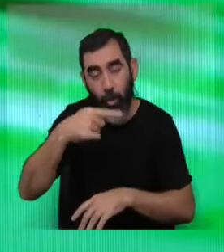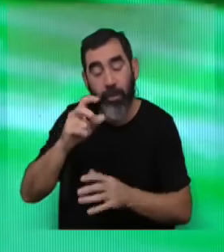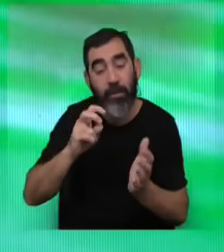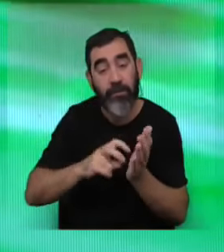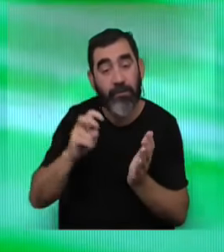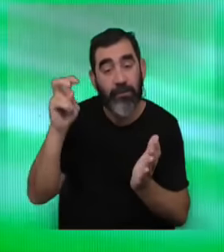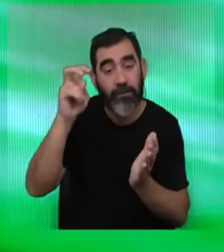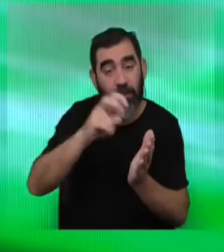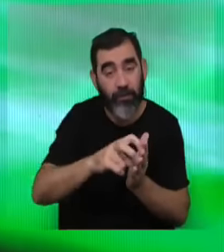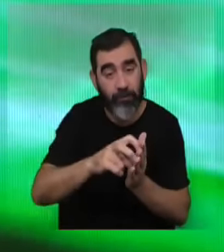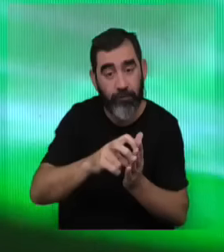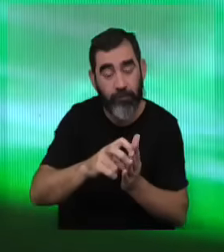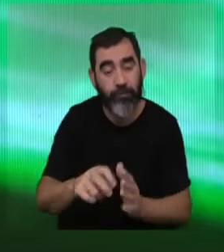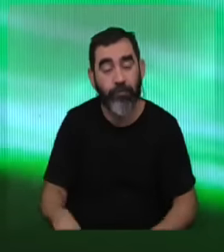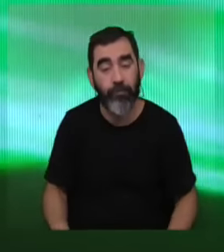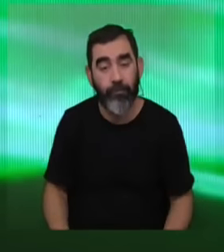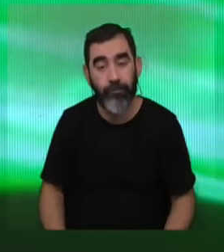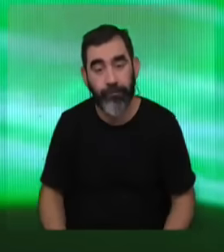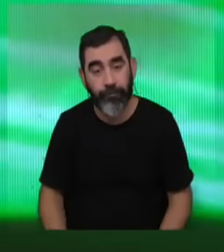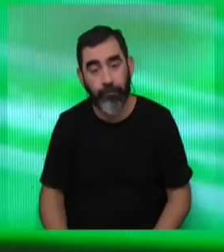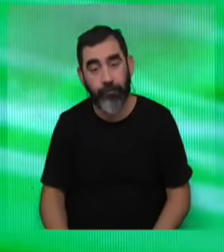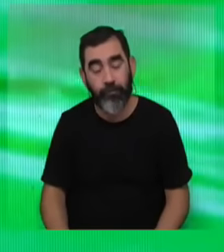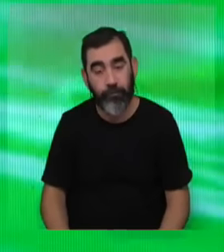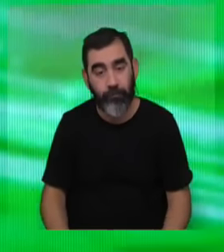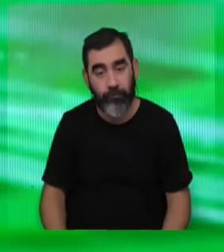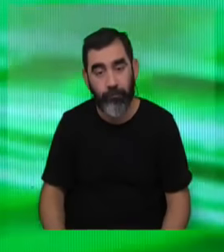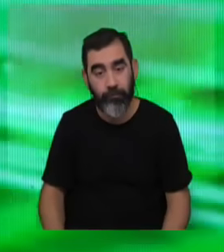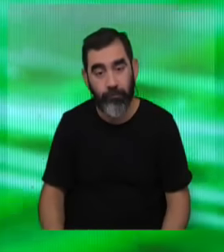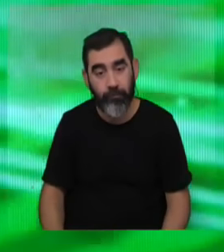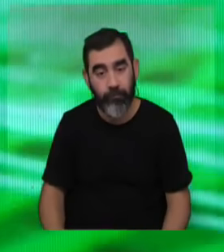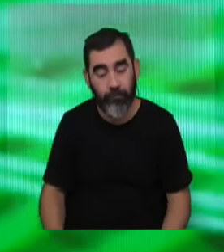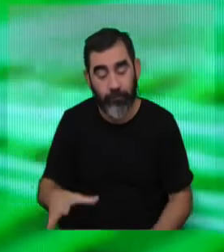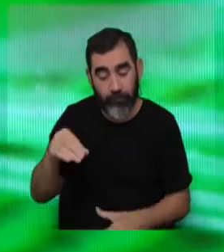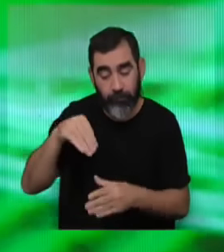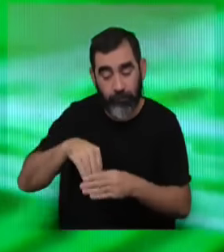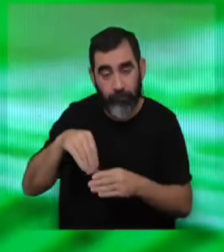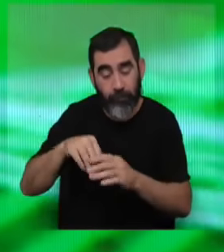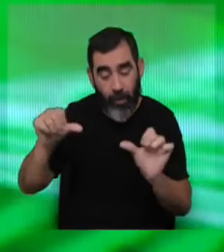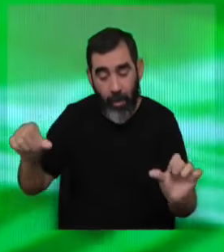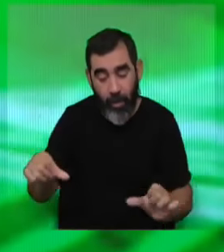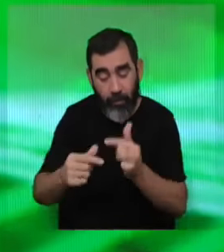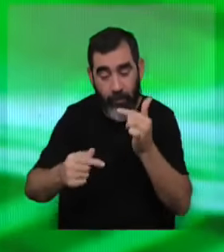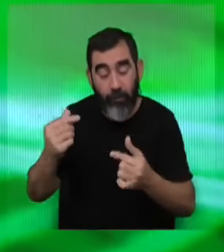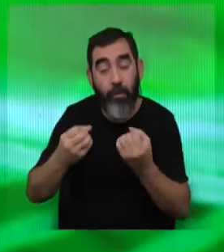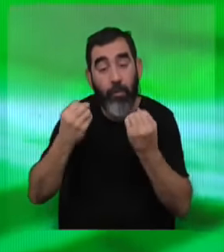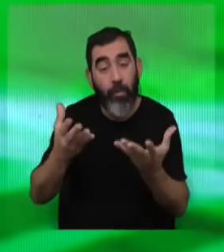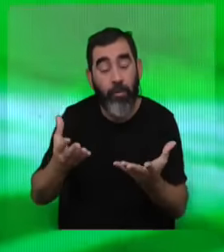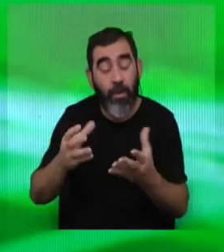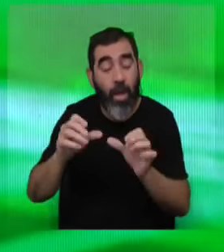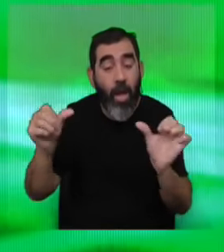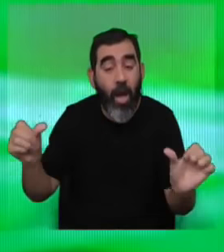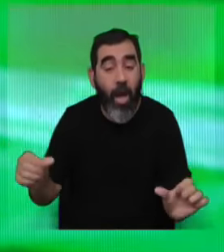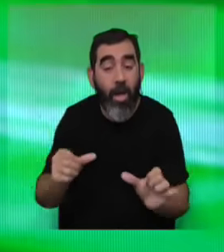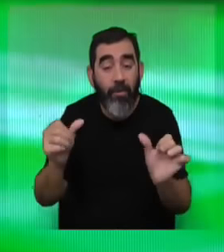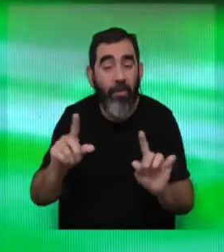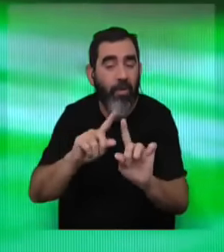Salto en en esa misma línea para darle contenido a a los los eventis mos digo porque el evento per sé tal vez